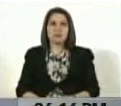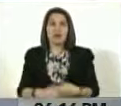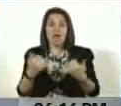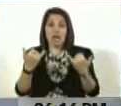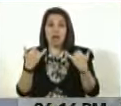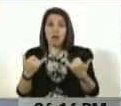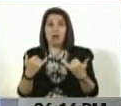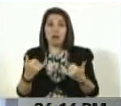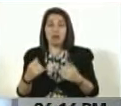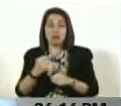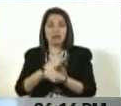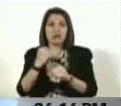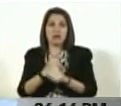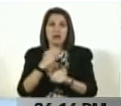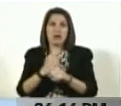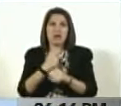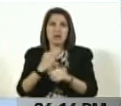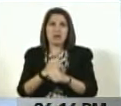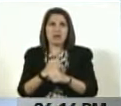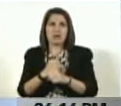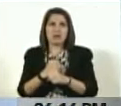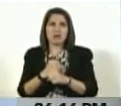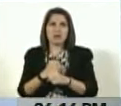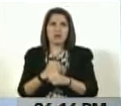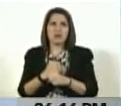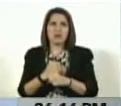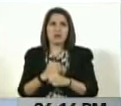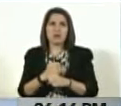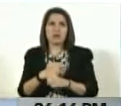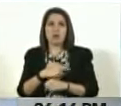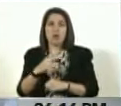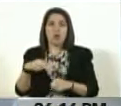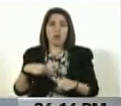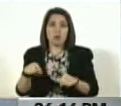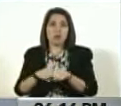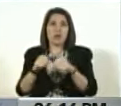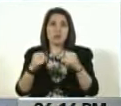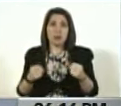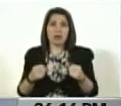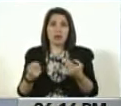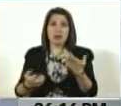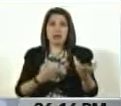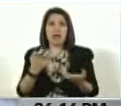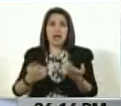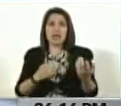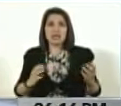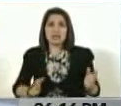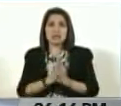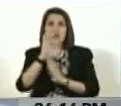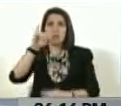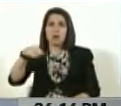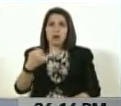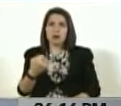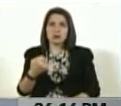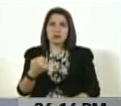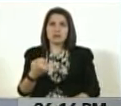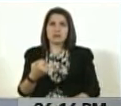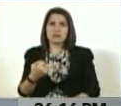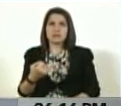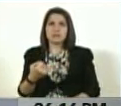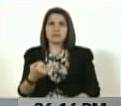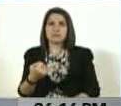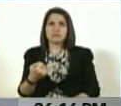Estamos ahí trabajando lo que no es la nuestra panadería, el pan caliente San Juan, ahí en la poligonal de Juan el